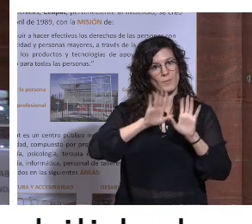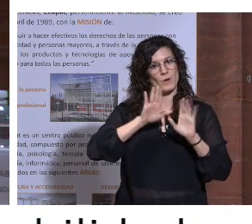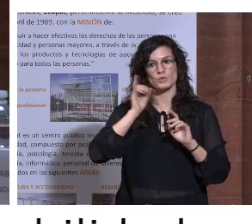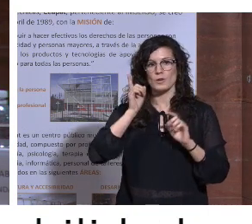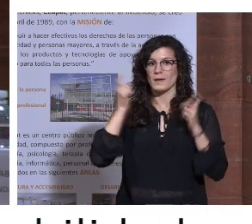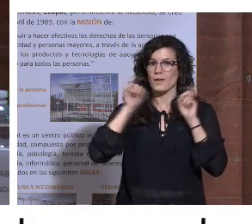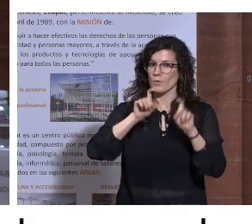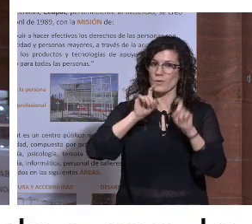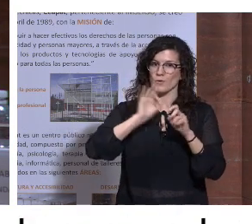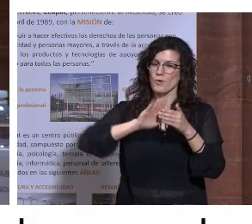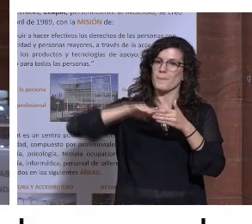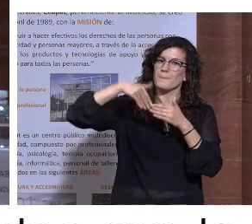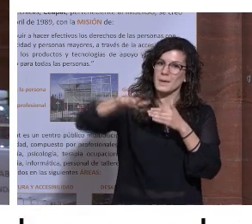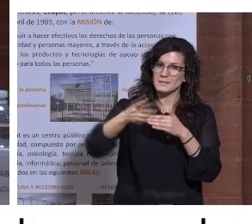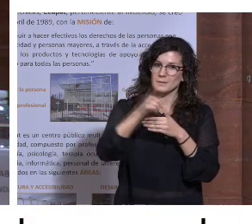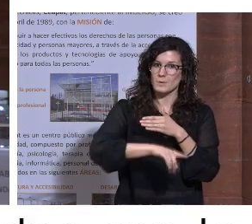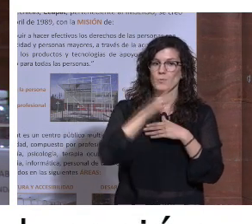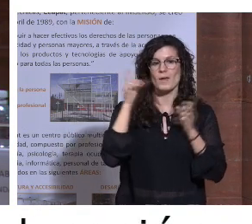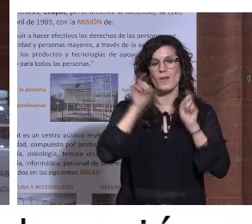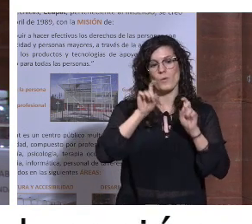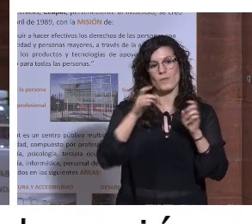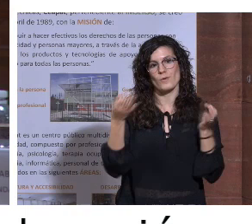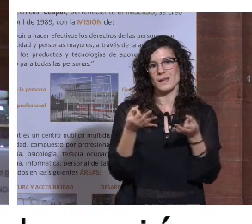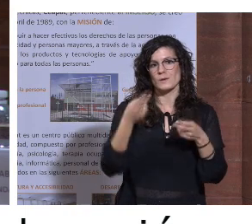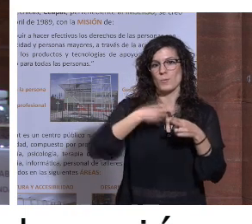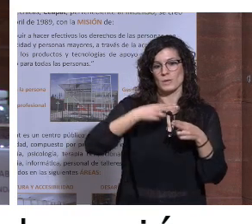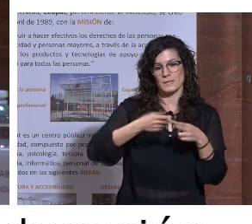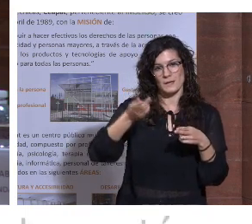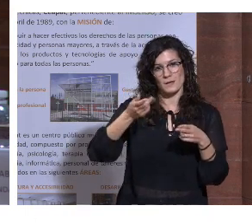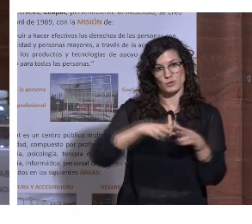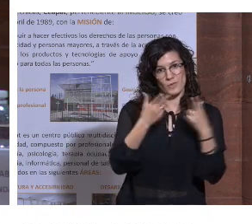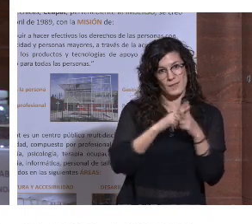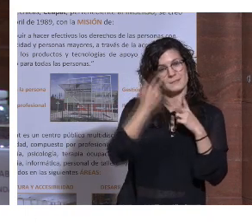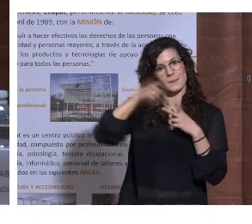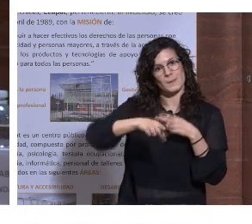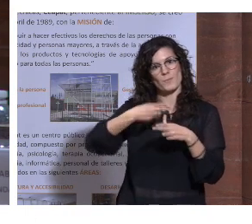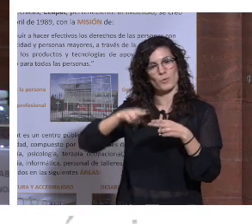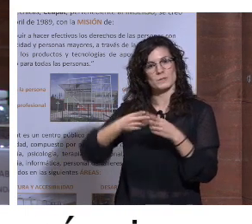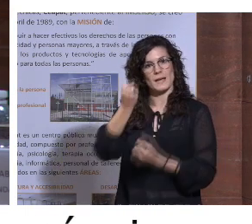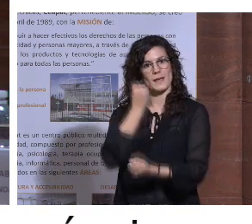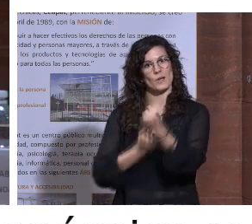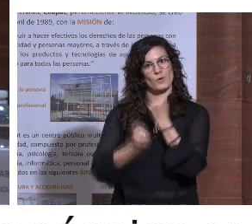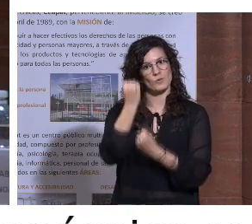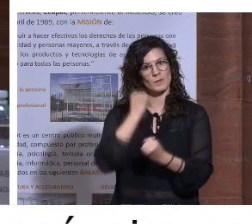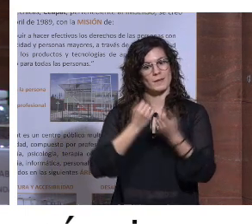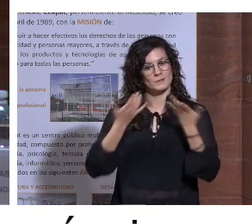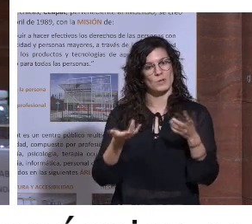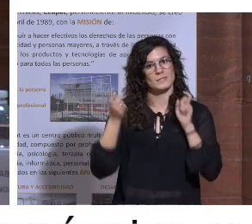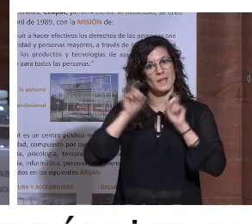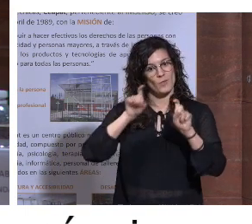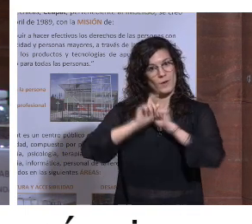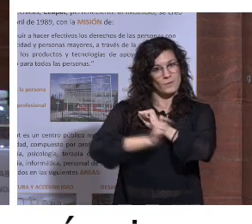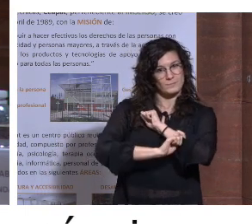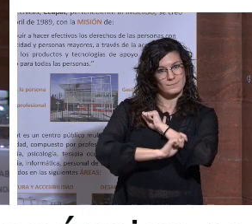educación, porque la educación, además de ser una política social, es una política económica. Y es estratégicamente la que determina que